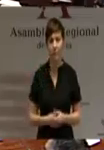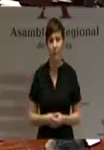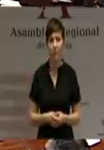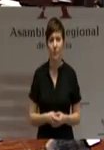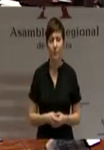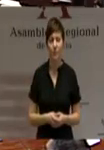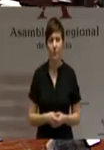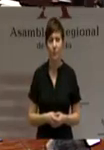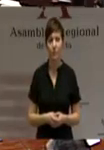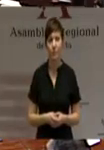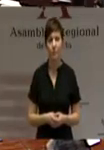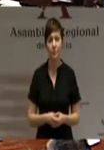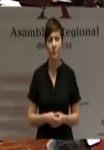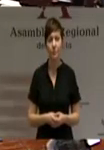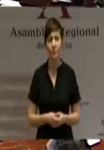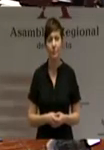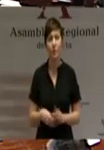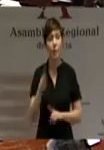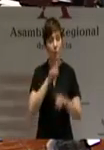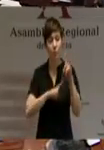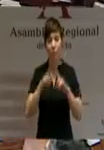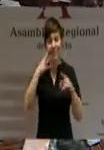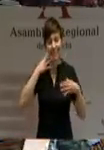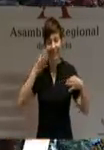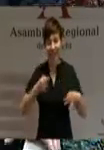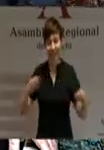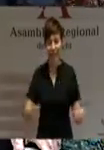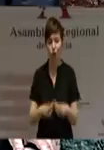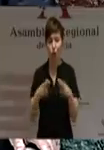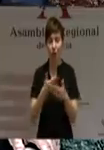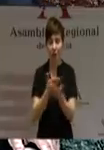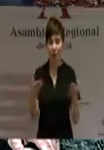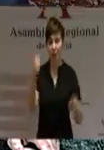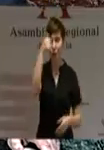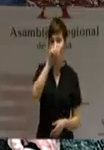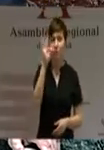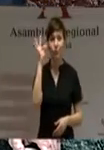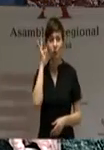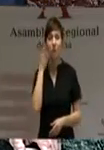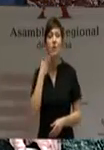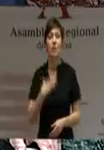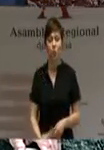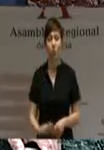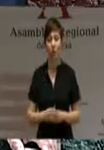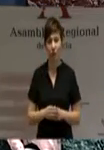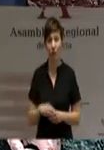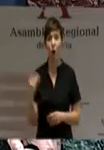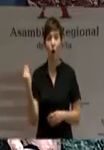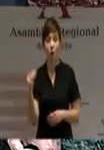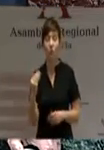Son los problemas reales y concretos de hombres y mujeres de esta tierra, de jóvenes y